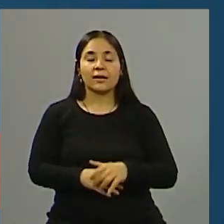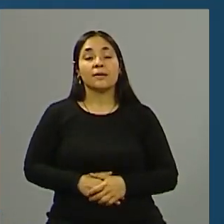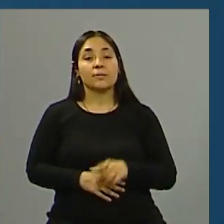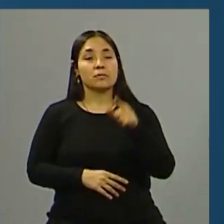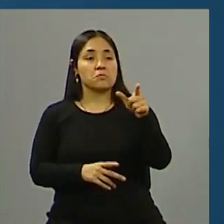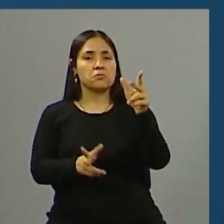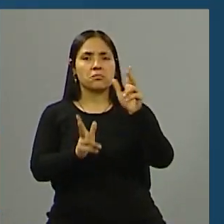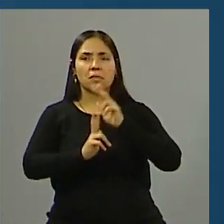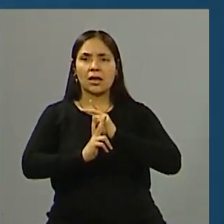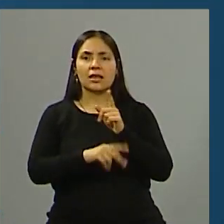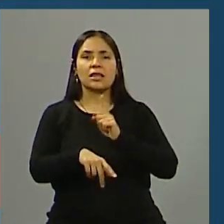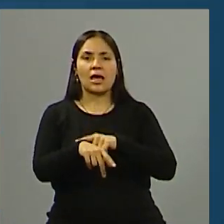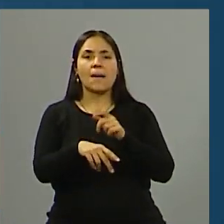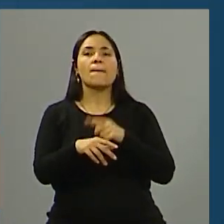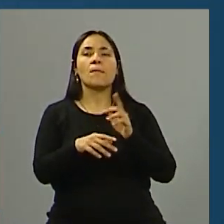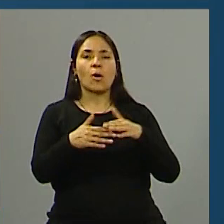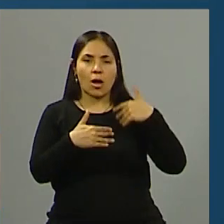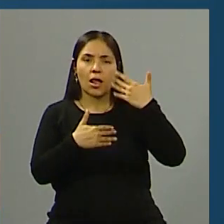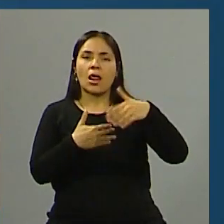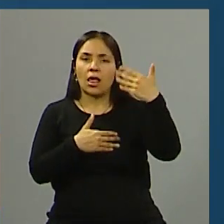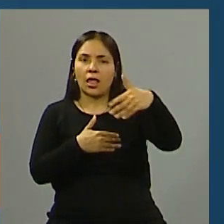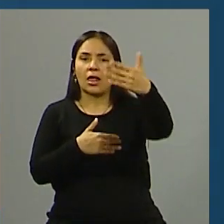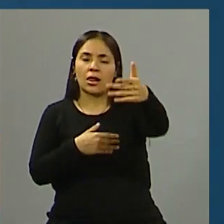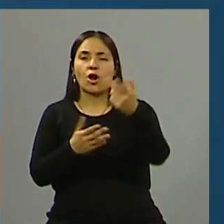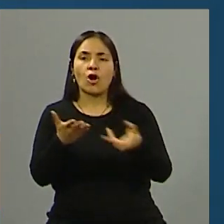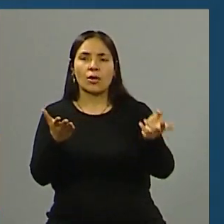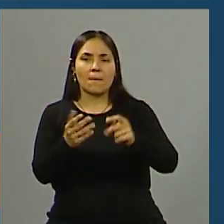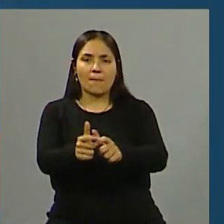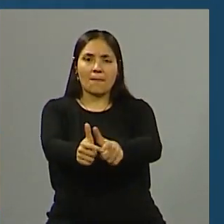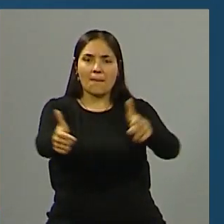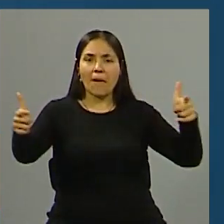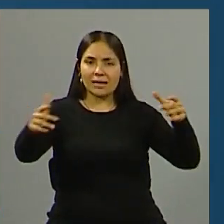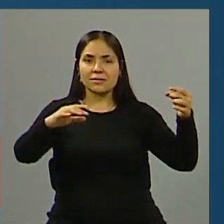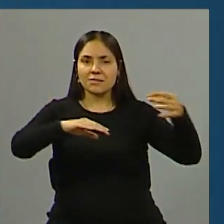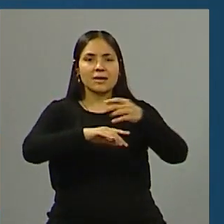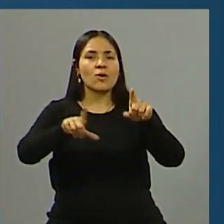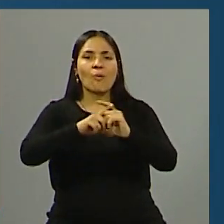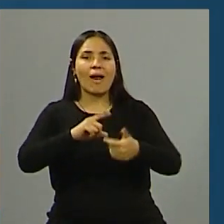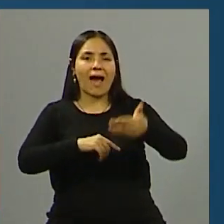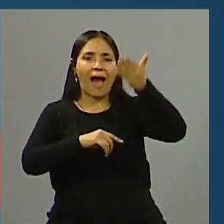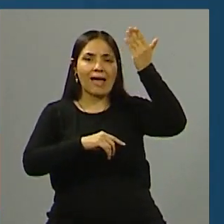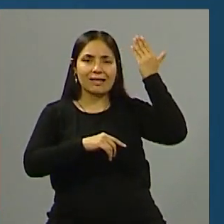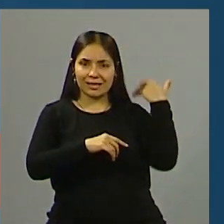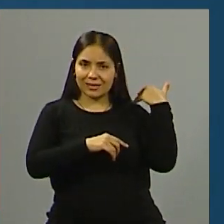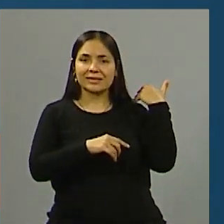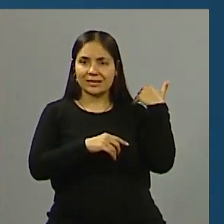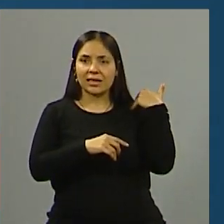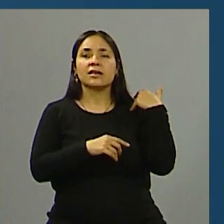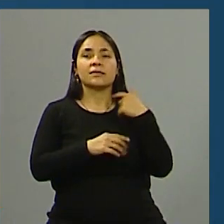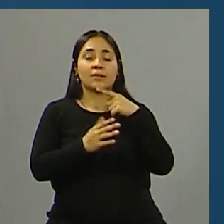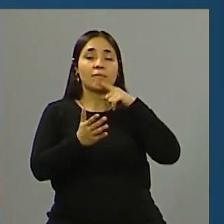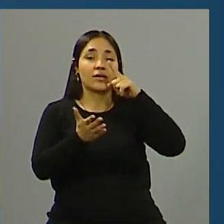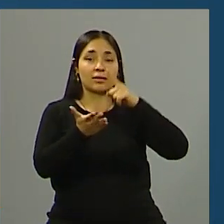de, es un plan a largo plazo, volver a pensar en una conectividad mucho más amplia, o tal vez la misma que teníamos en ese momento en que se